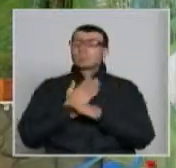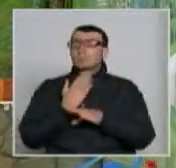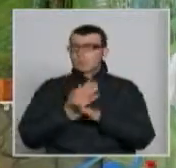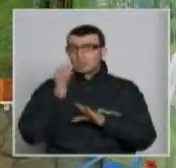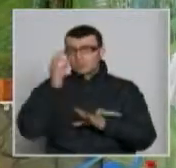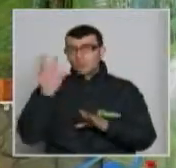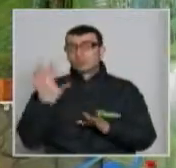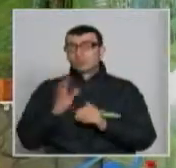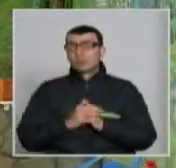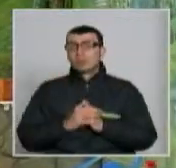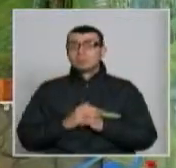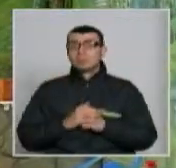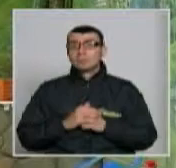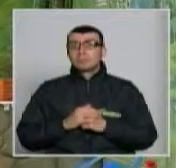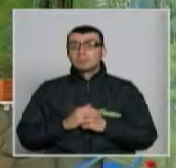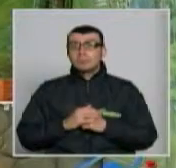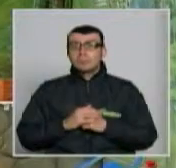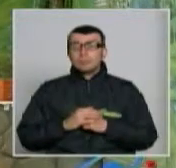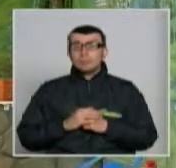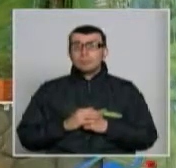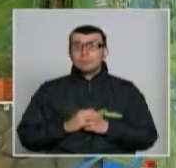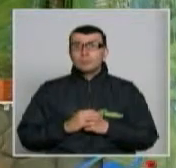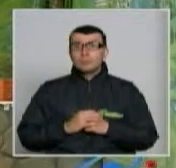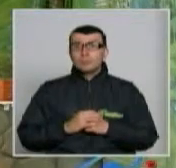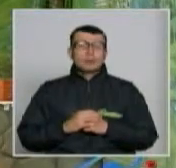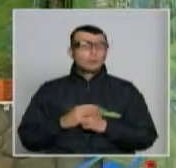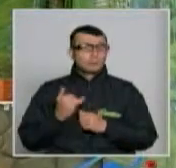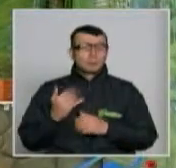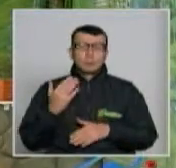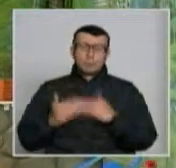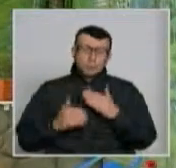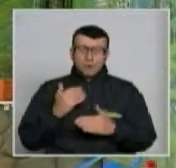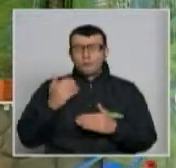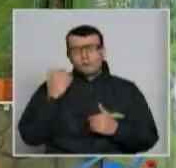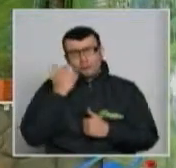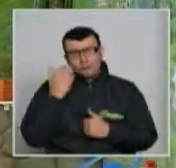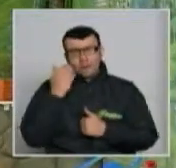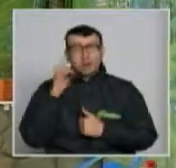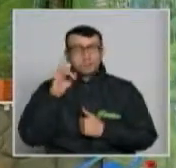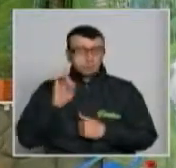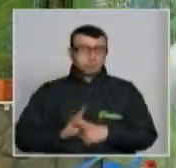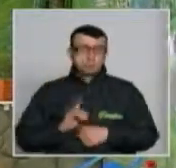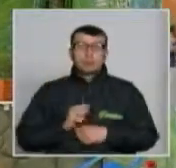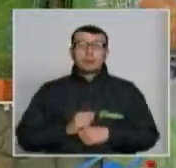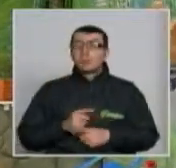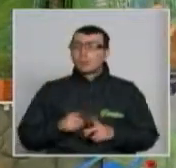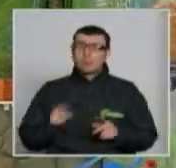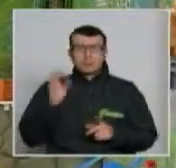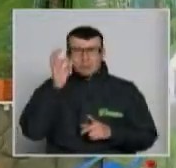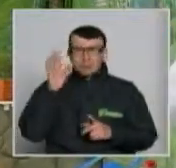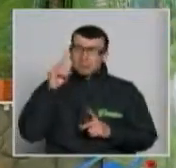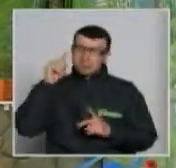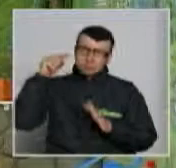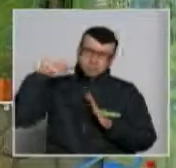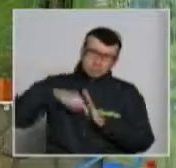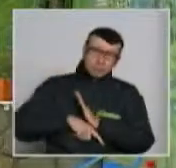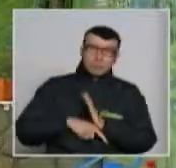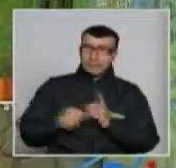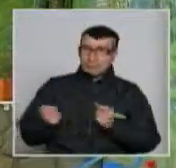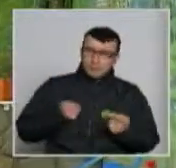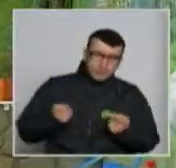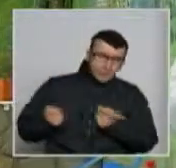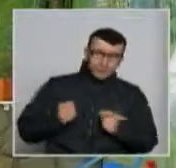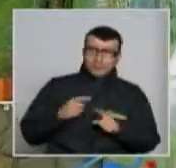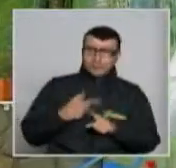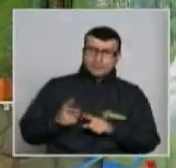de allí se desprenden una gran cantidad de procesos patológicos. Pero si vamos ya después a los tejidos blandos, mucha